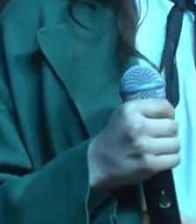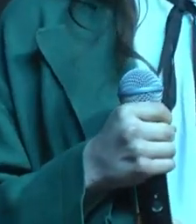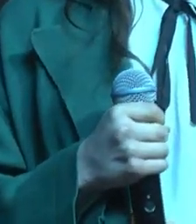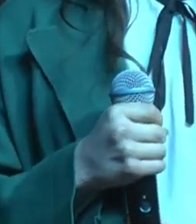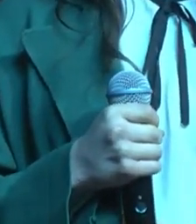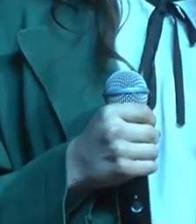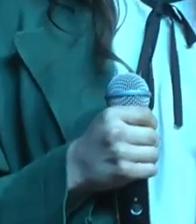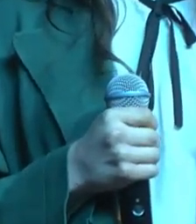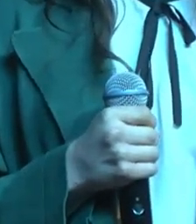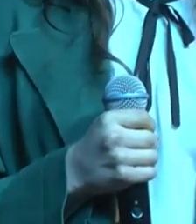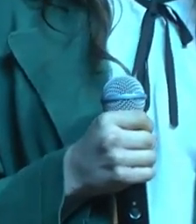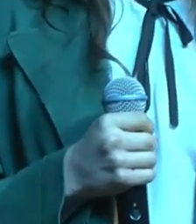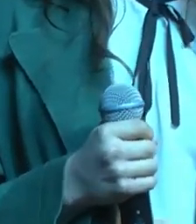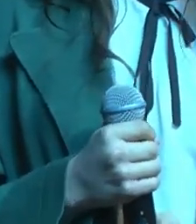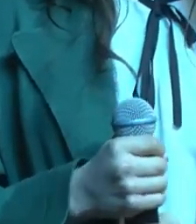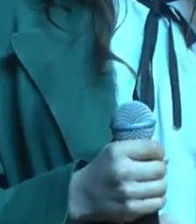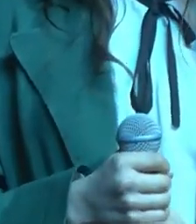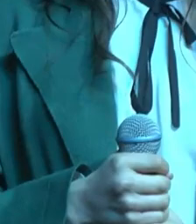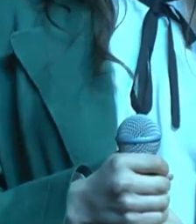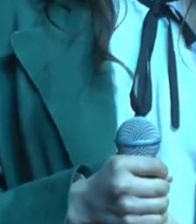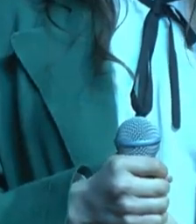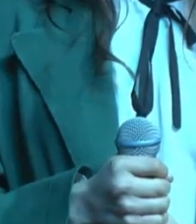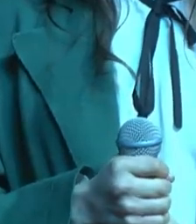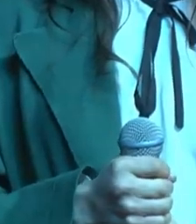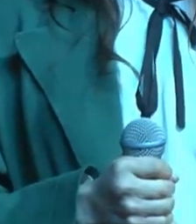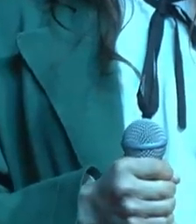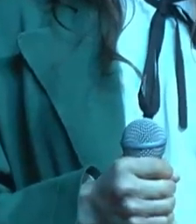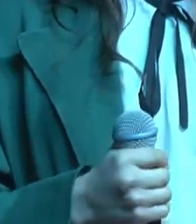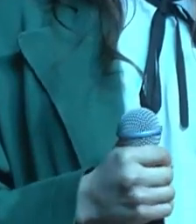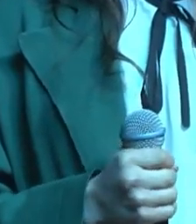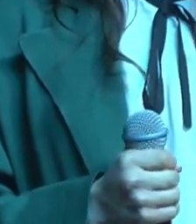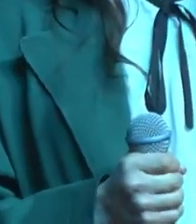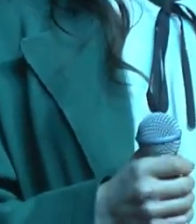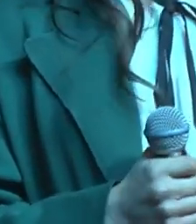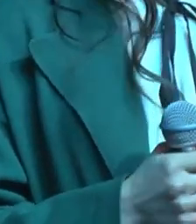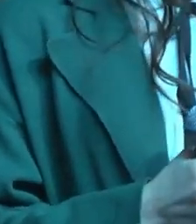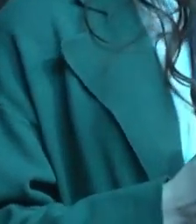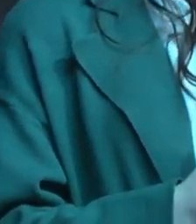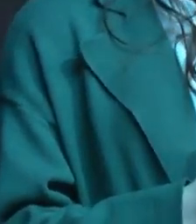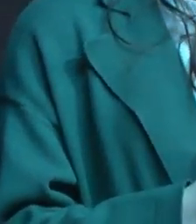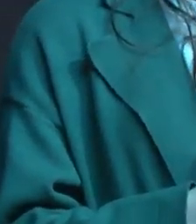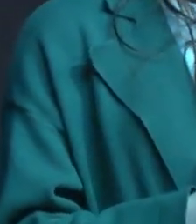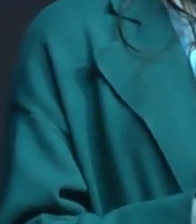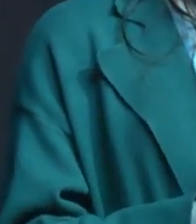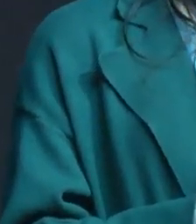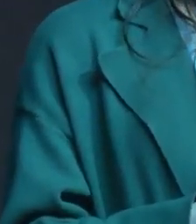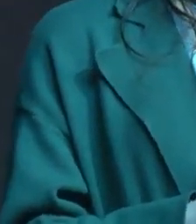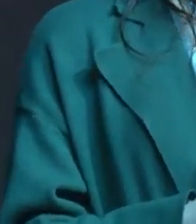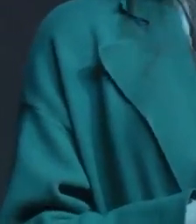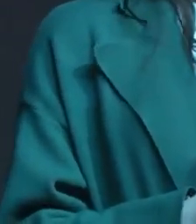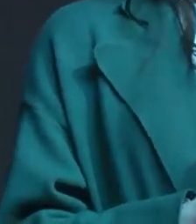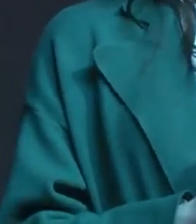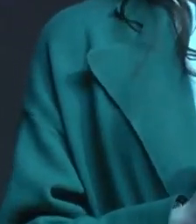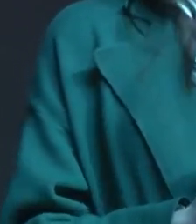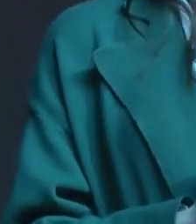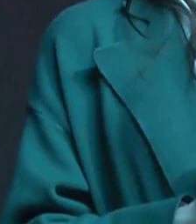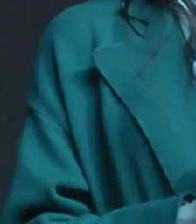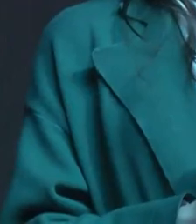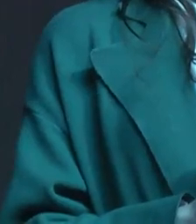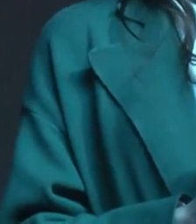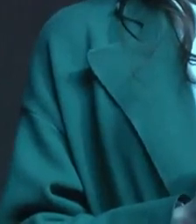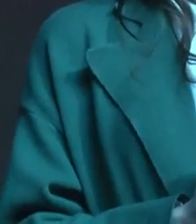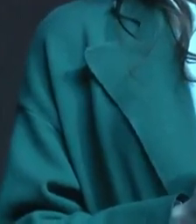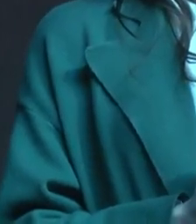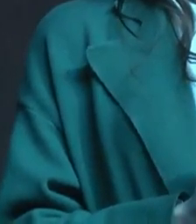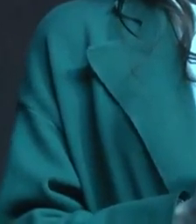a usted, profesor Don Chenael, porque justamente quiero solamente rescatar a propósito de la mente lo que decía,